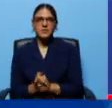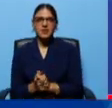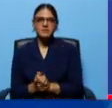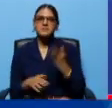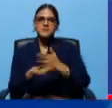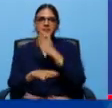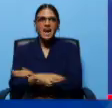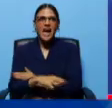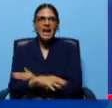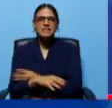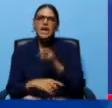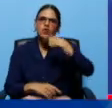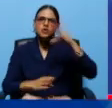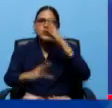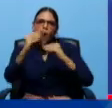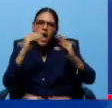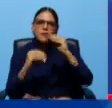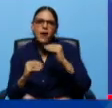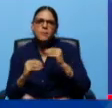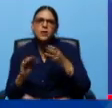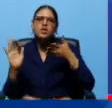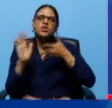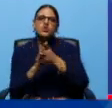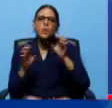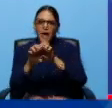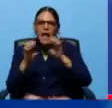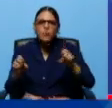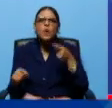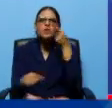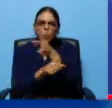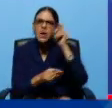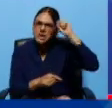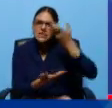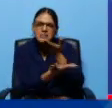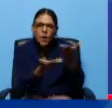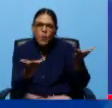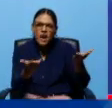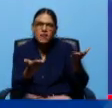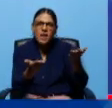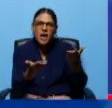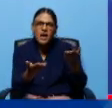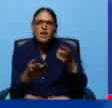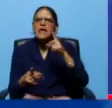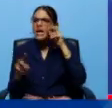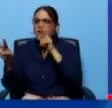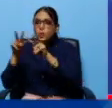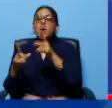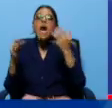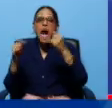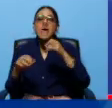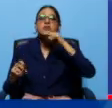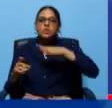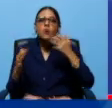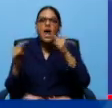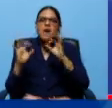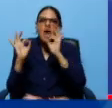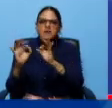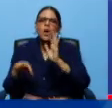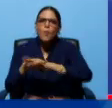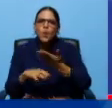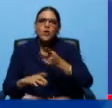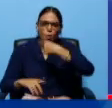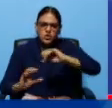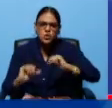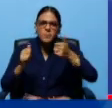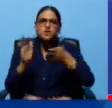Antes se hablaba de educación obligatoria, ¿te acuerdas? Era un concepto muy dado, porque cuando empezó